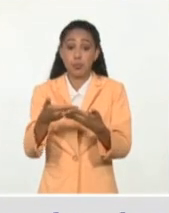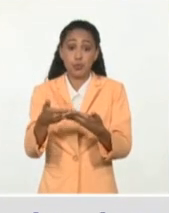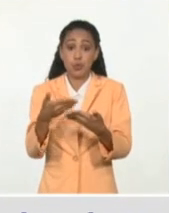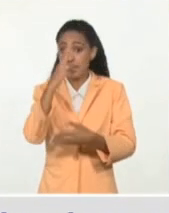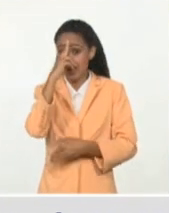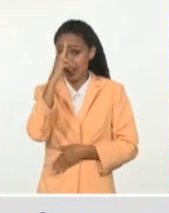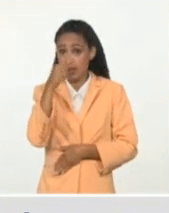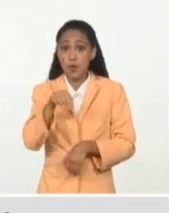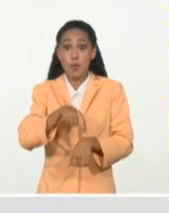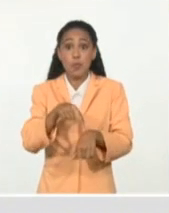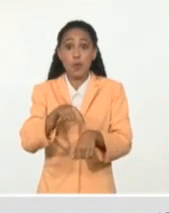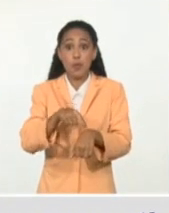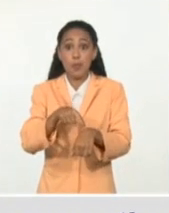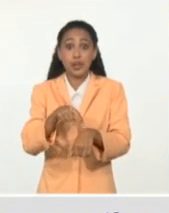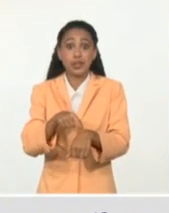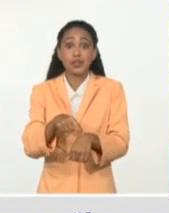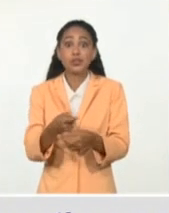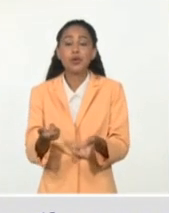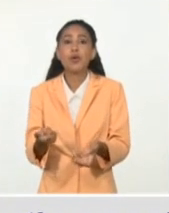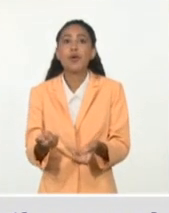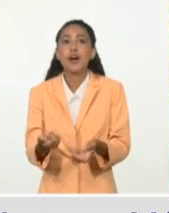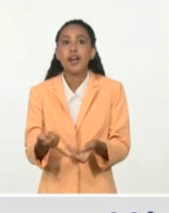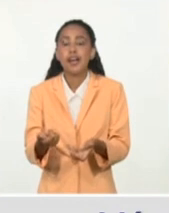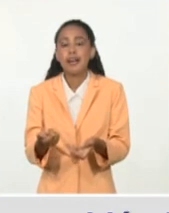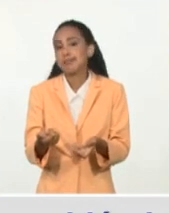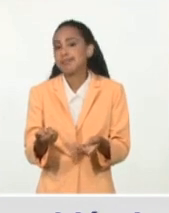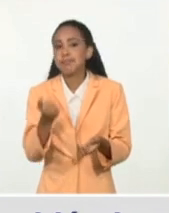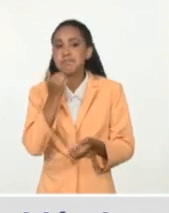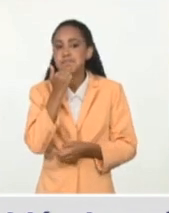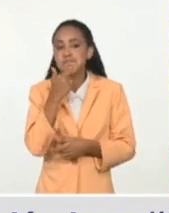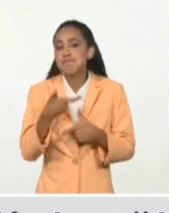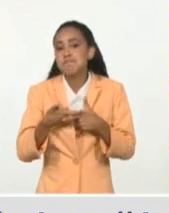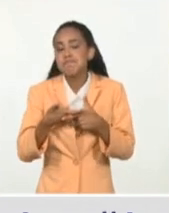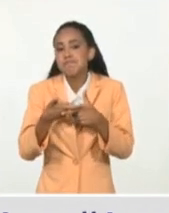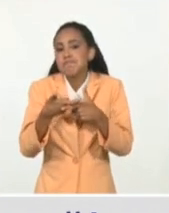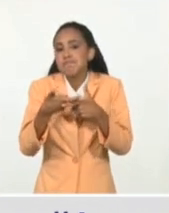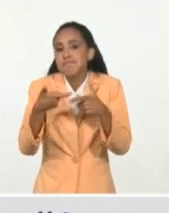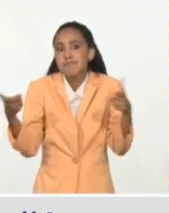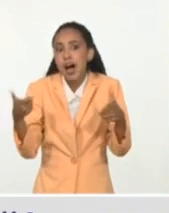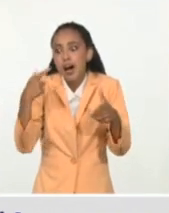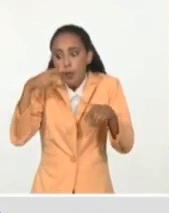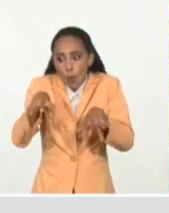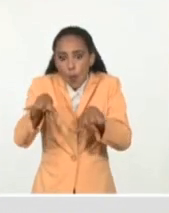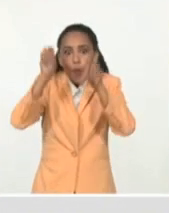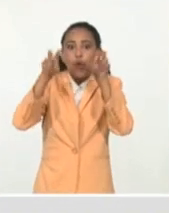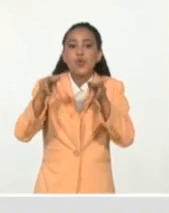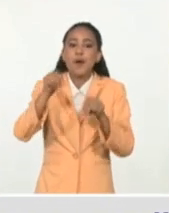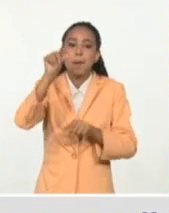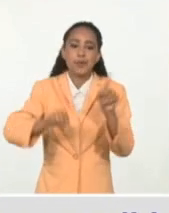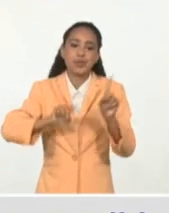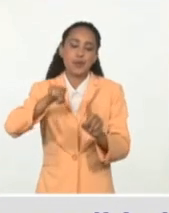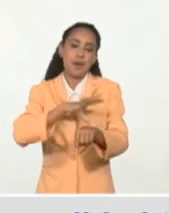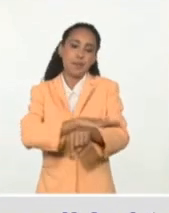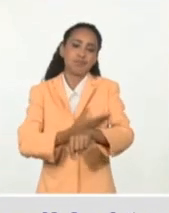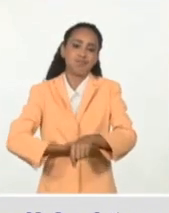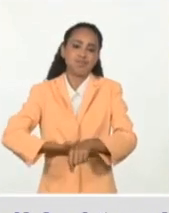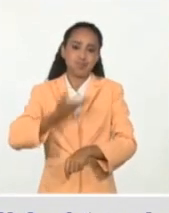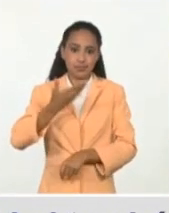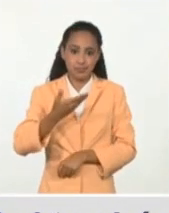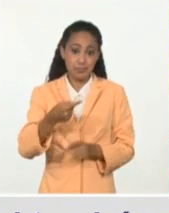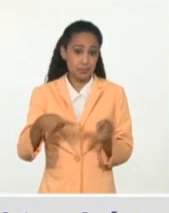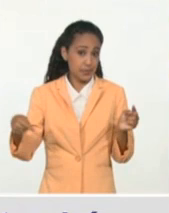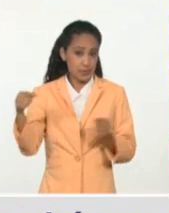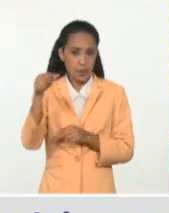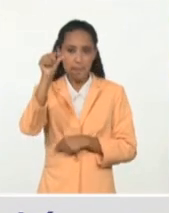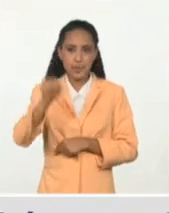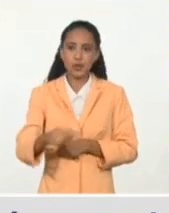sin proponérselo, de mayor descubrimiento de nuevos casos de hipertensión arterial, sobre todo en las personas jóvenes.